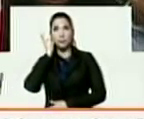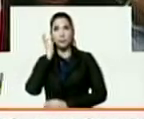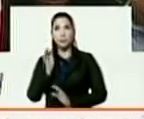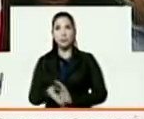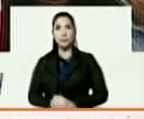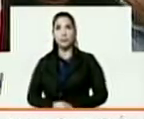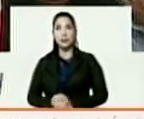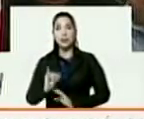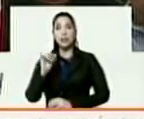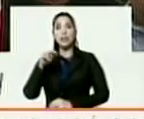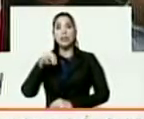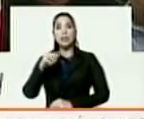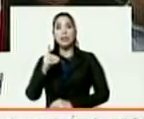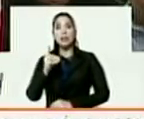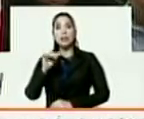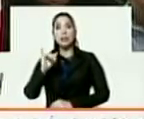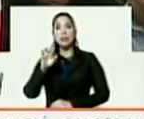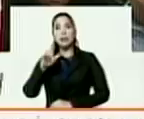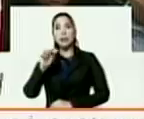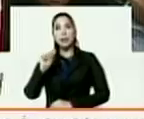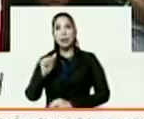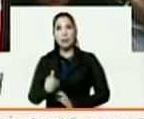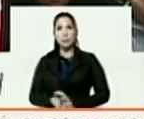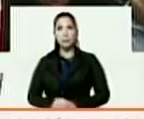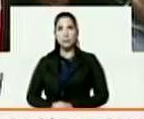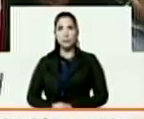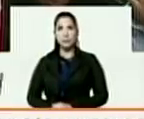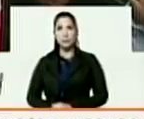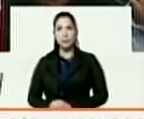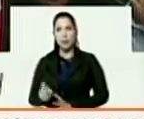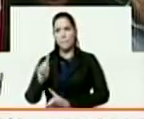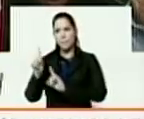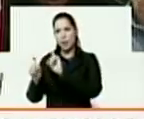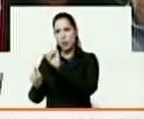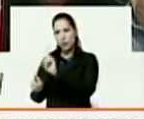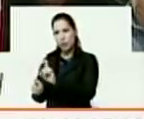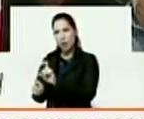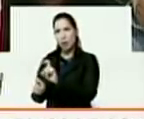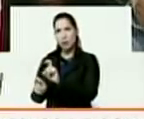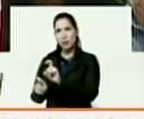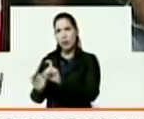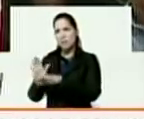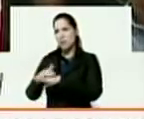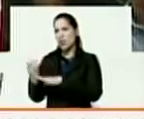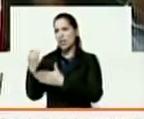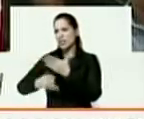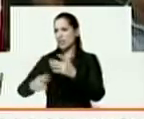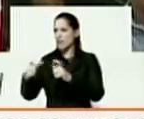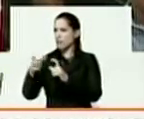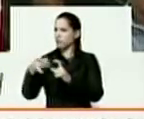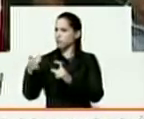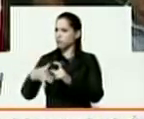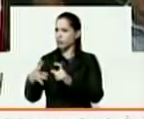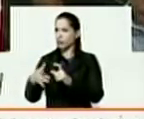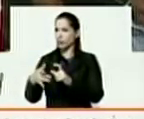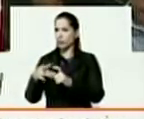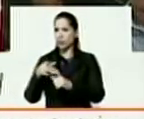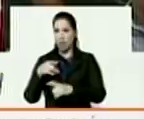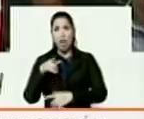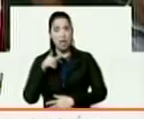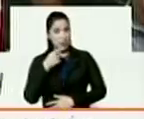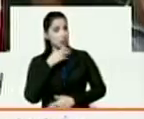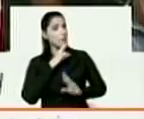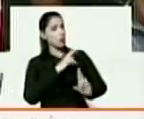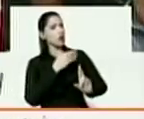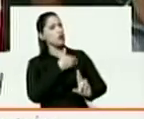y la sra les preguntaron por qué se inscribían que él quería continuar con el legado del